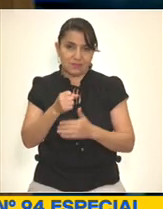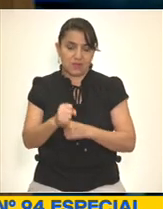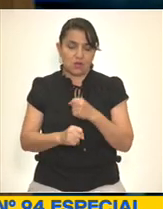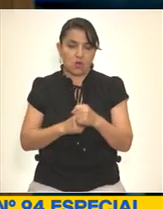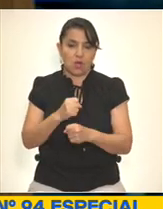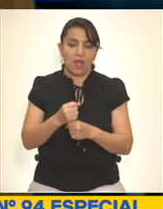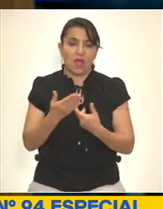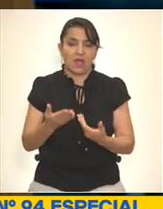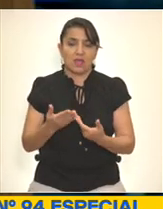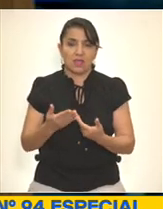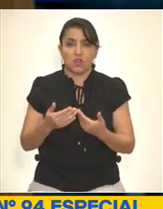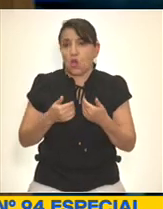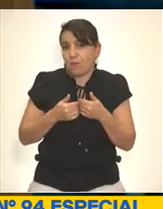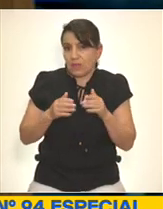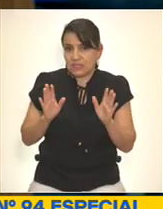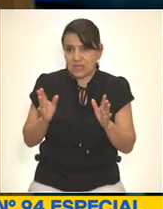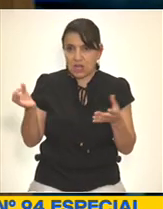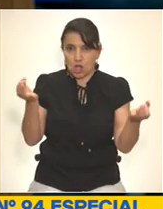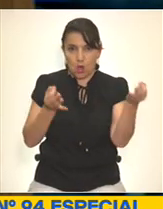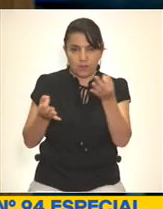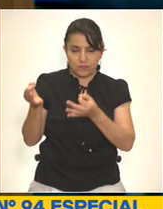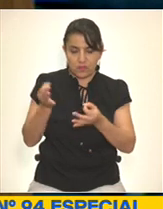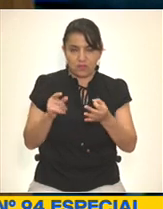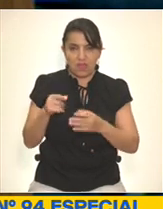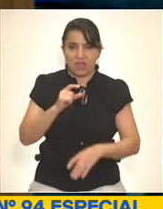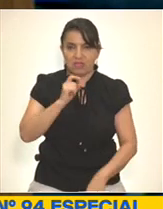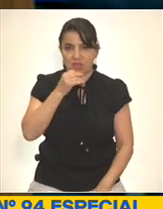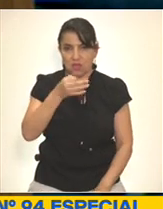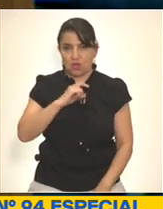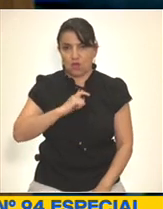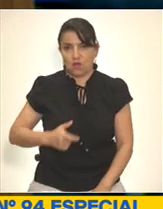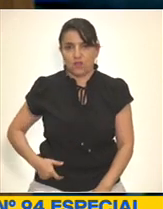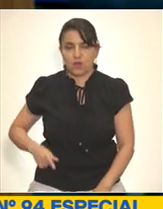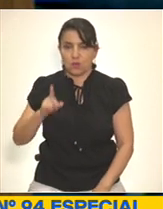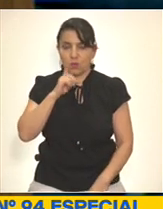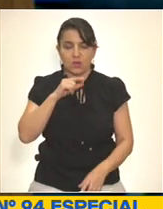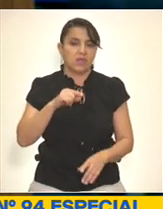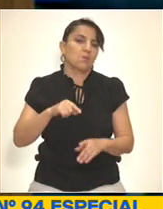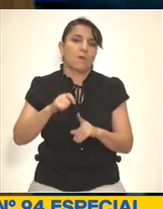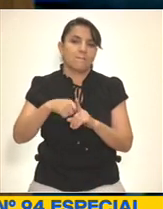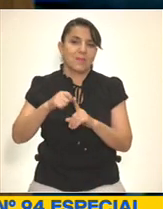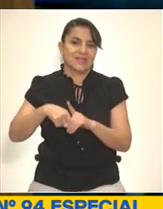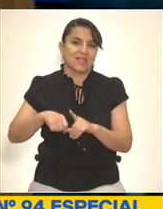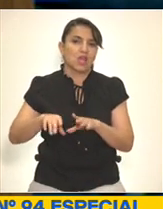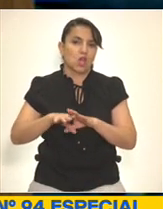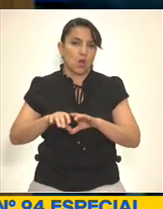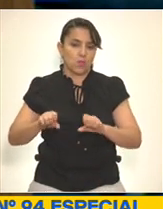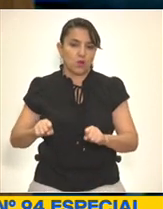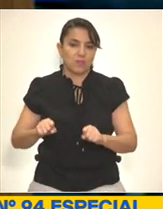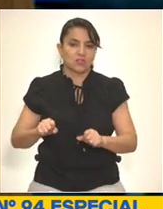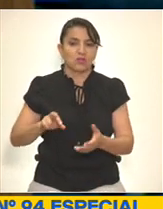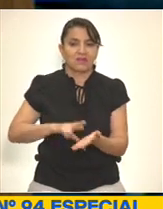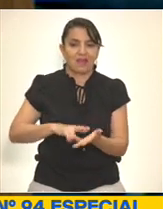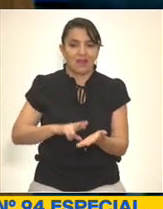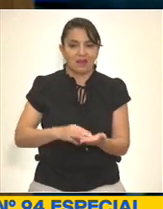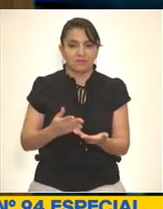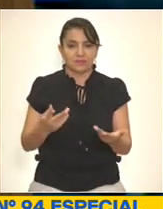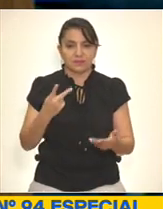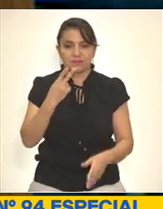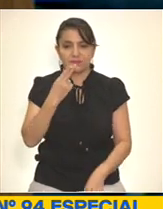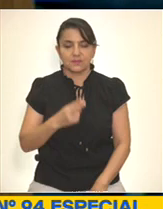todas las declaraciones y compromisos asumidos por el gobierno en los últimos meses, en los hechos, la situación.